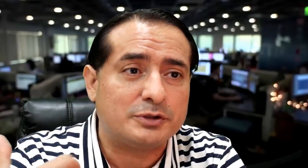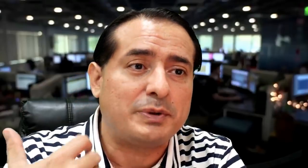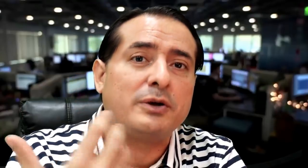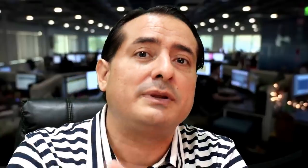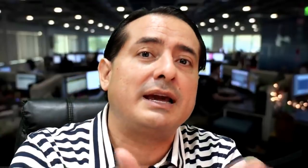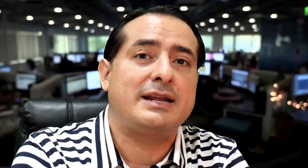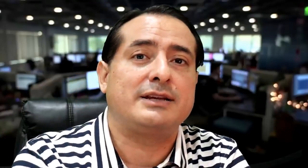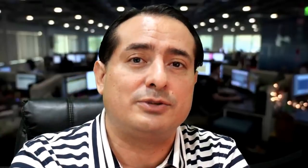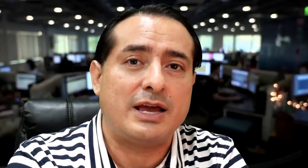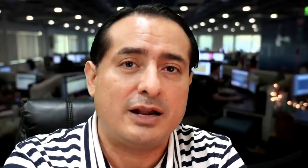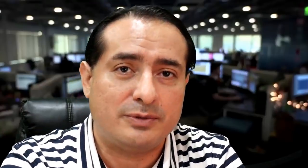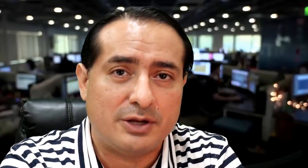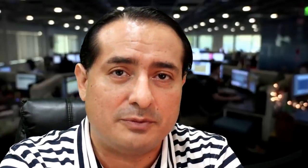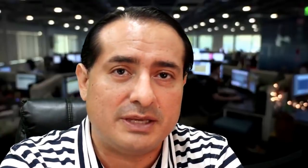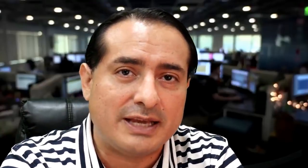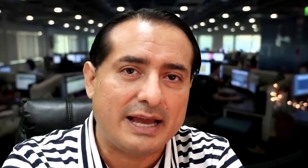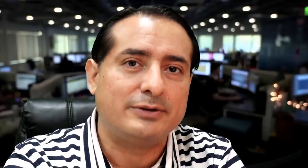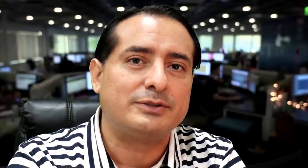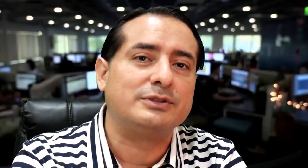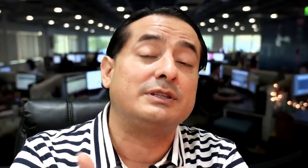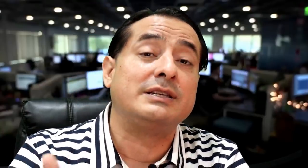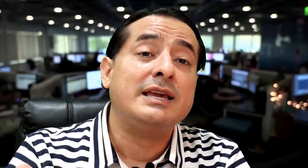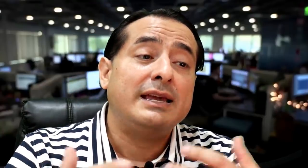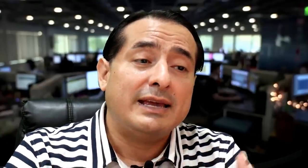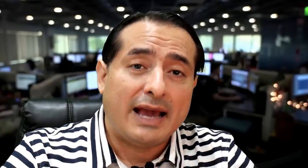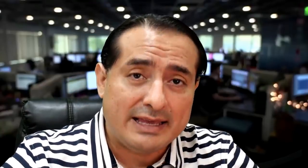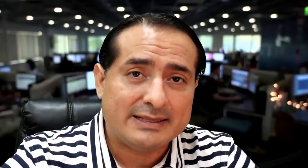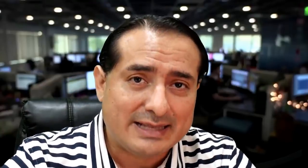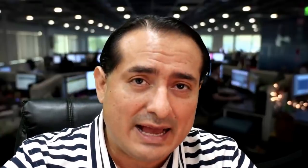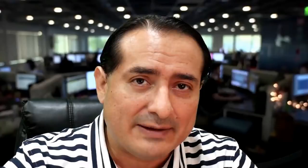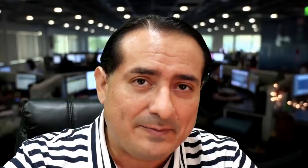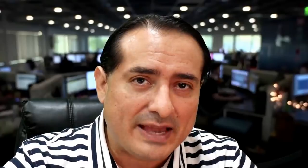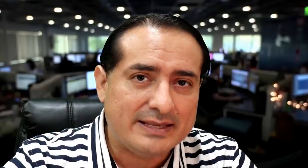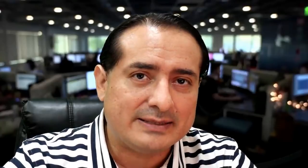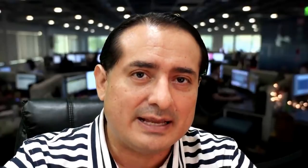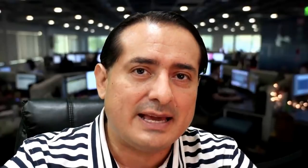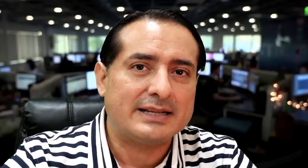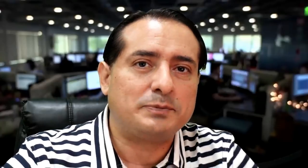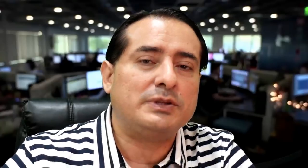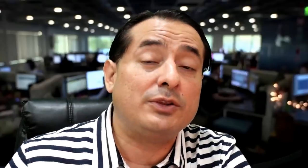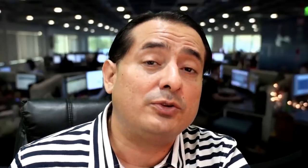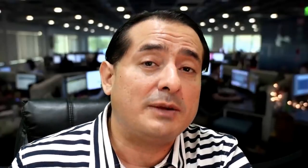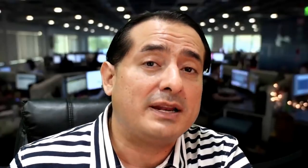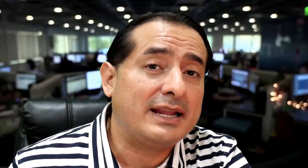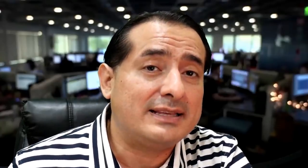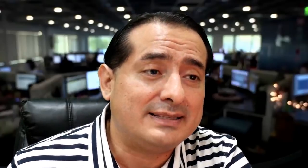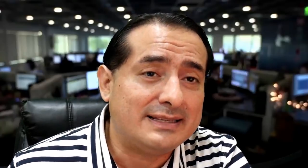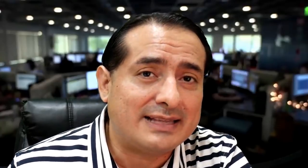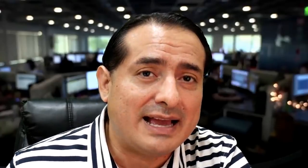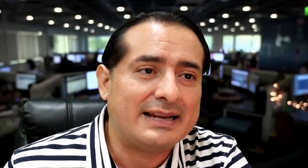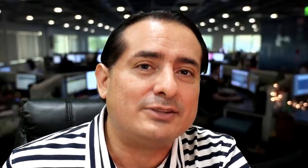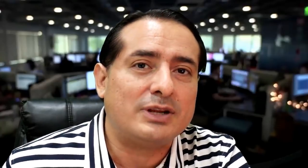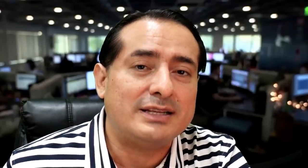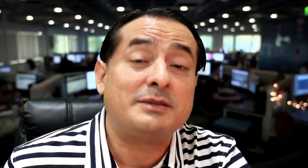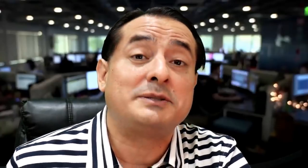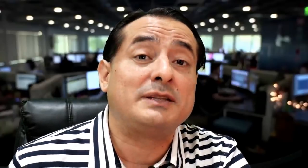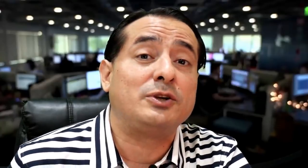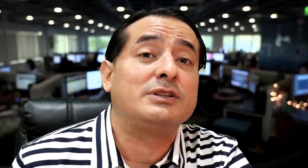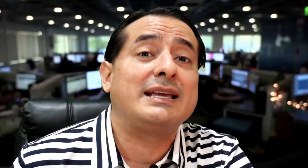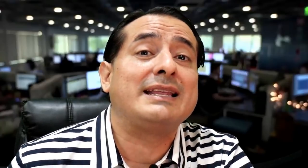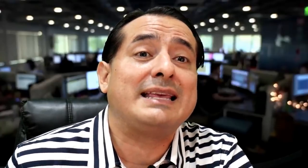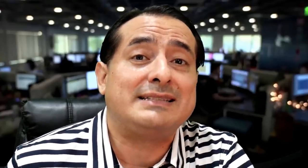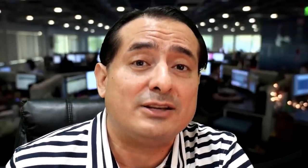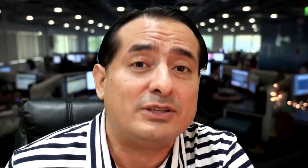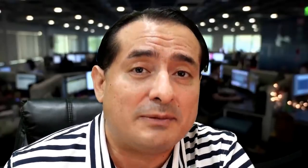impuestos para obligar a reaccionar al gobierno mexicano entonces ahí está ahí está ya respondiendo de una manera distinta nacionalista y más